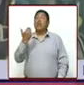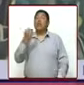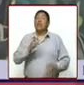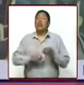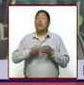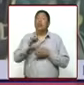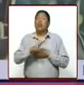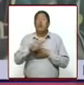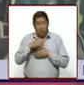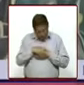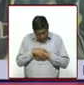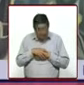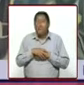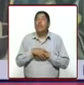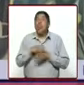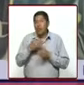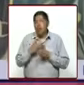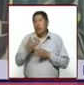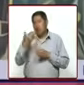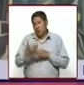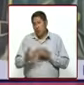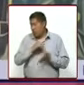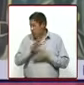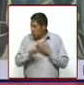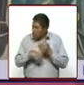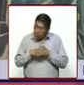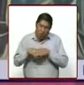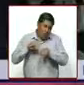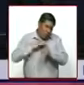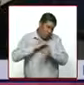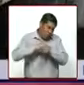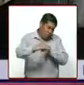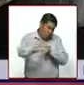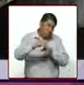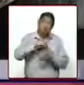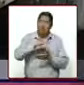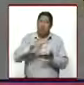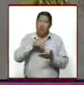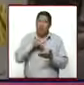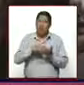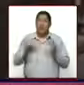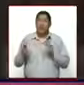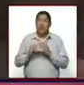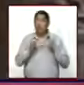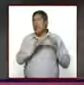A más tardar, el 15 de noviembre estamos terminando todas las aceras en el centro de la ciudad.